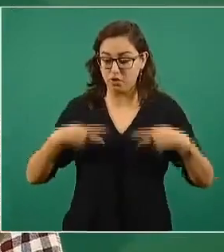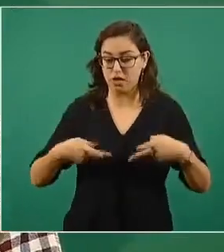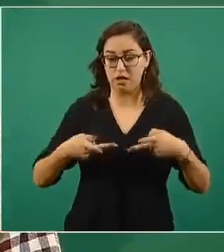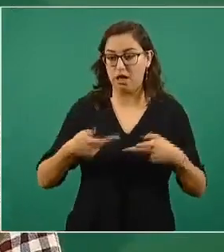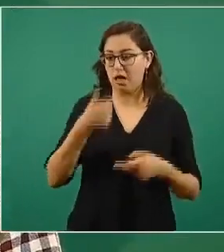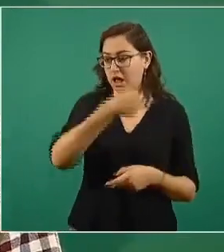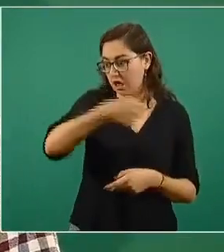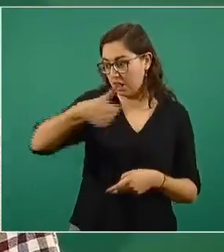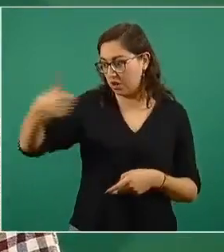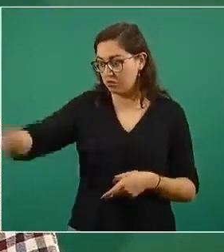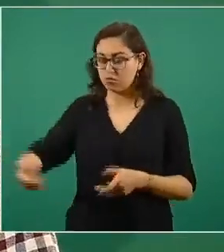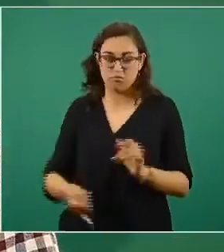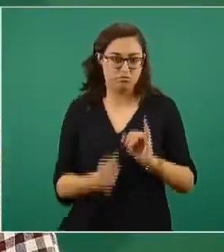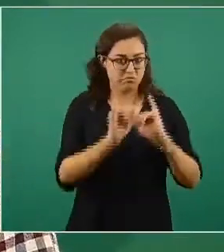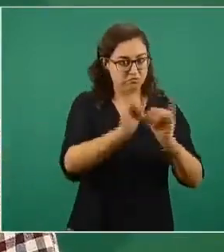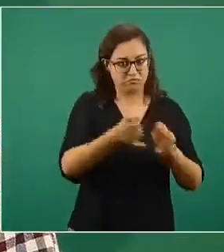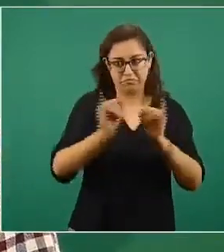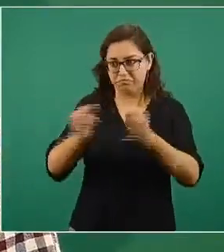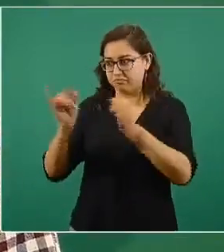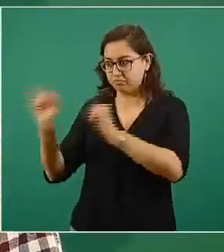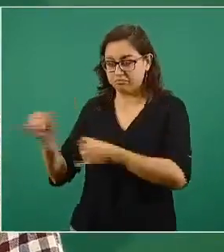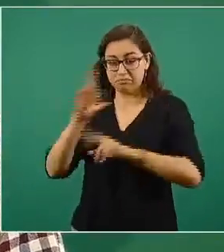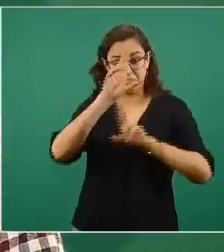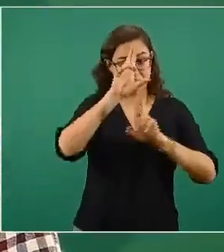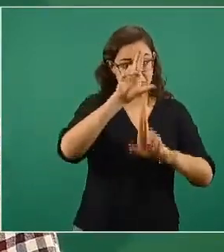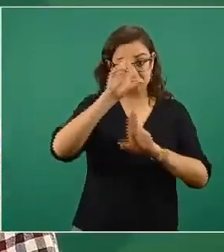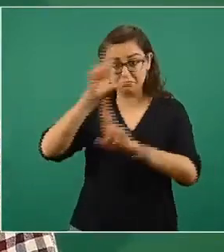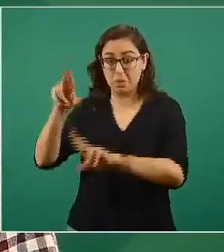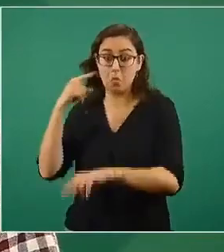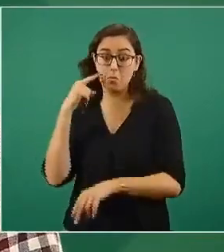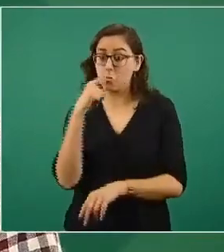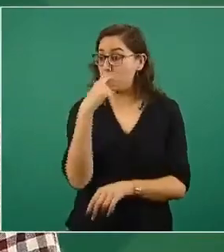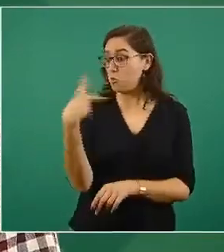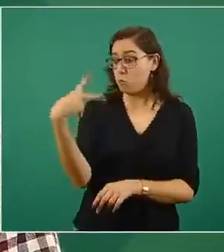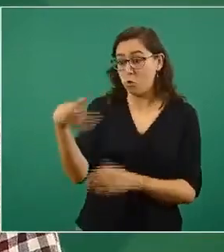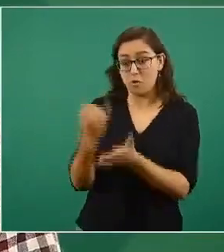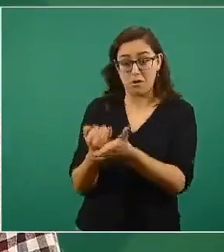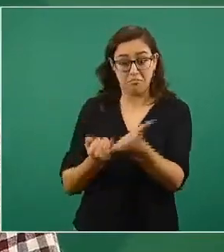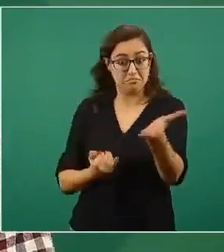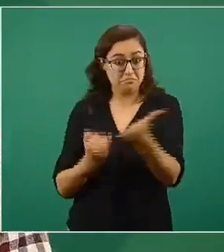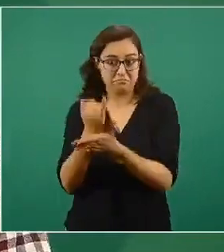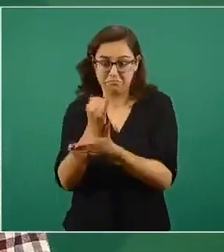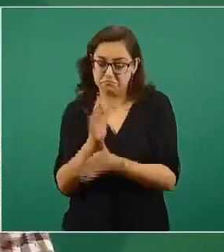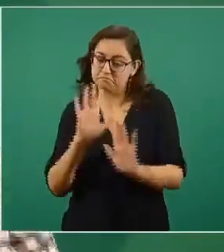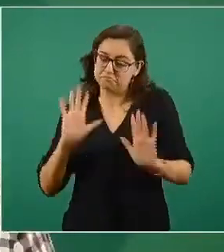personas hay que respetar su autonomía, tienen autonomía de decisión sobre